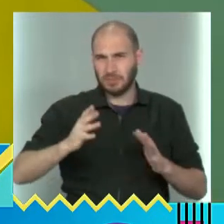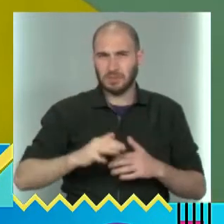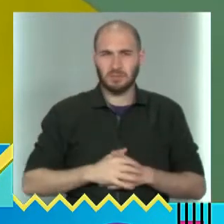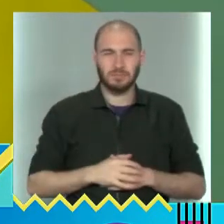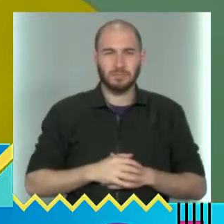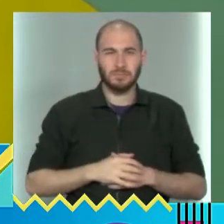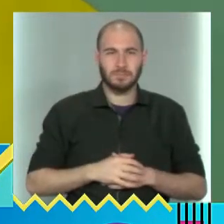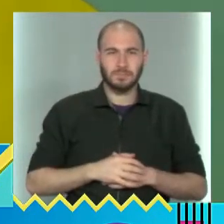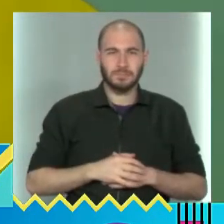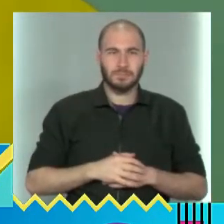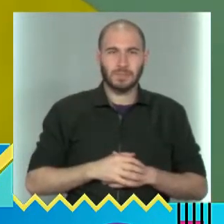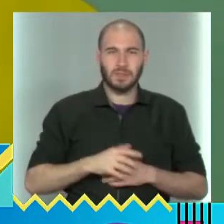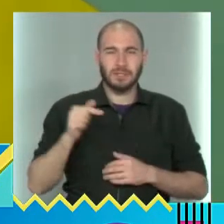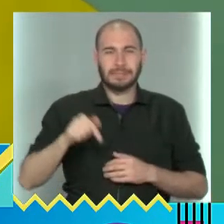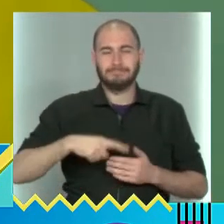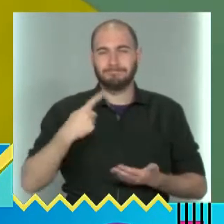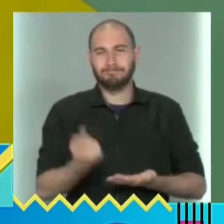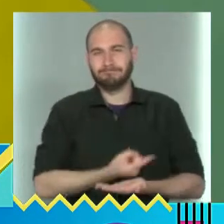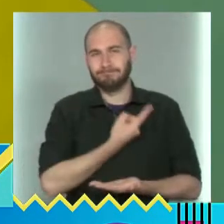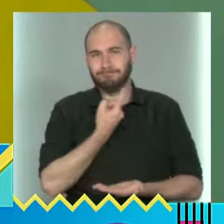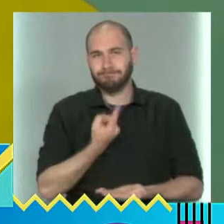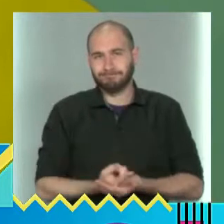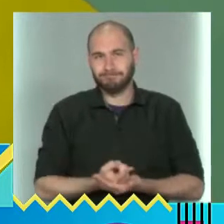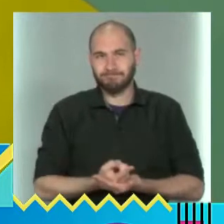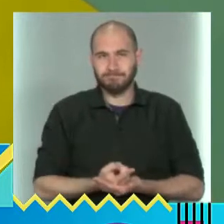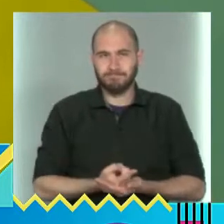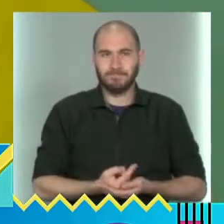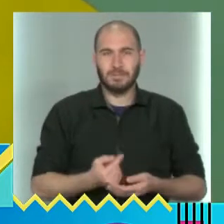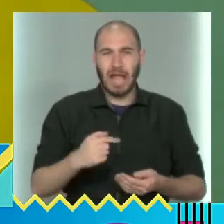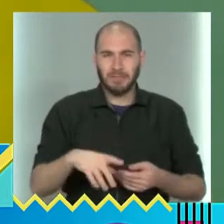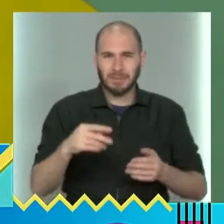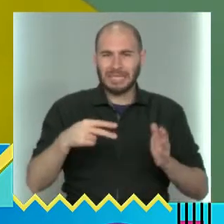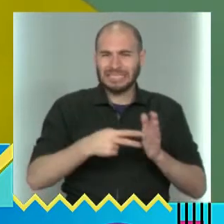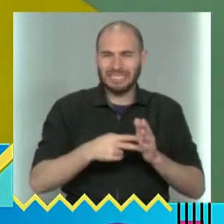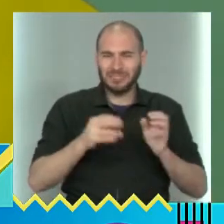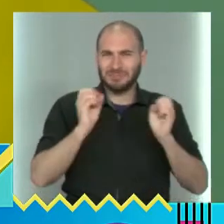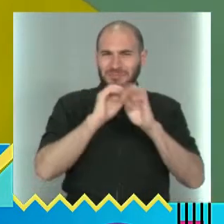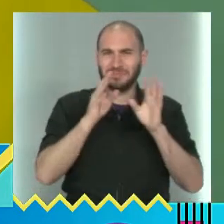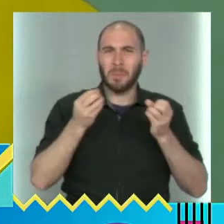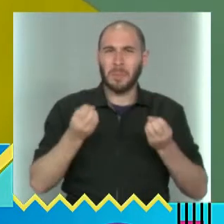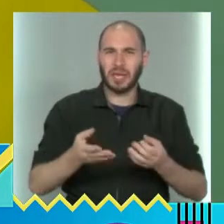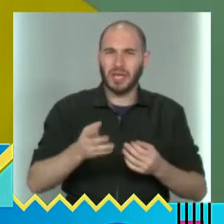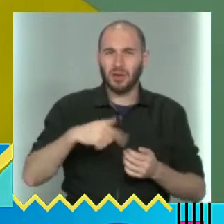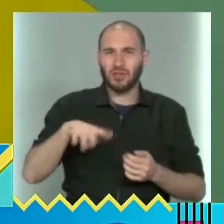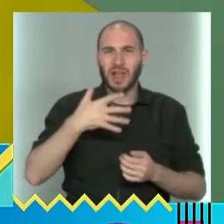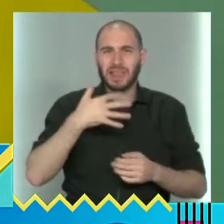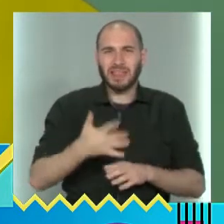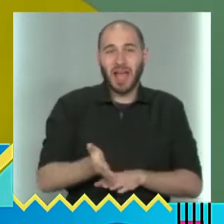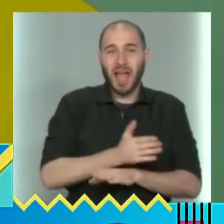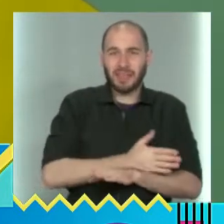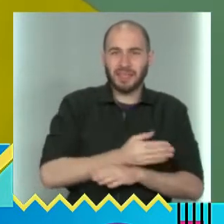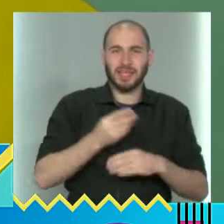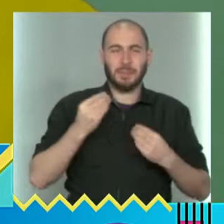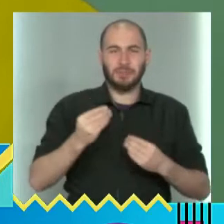en realidad es imposible develar el misterio sirio si no entendemos lo